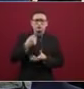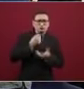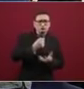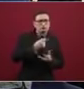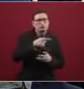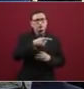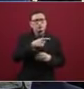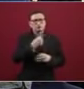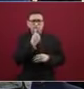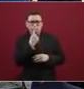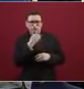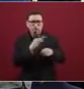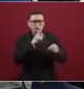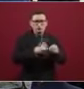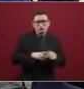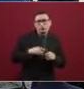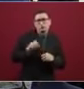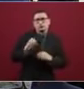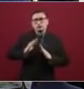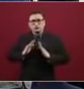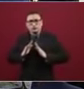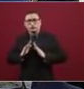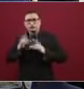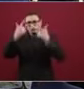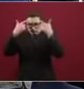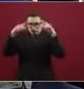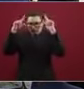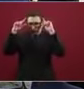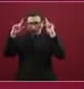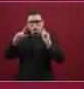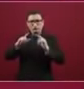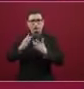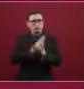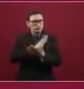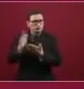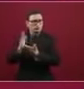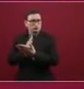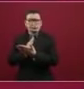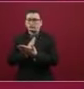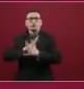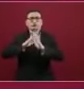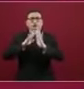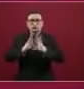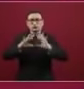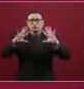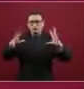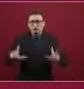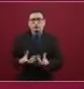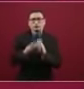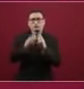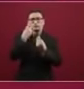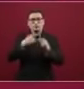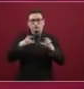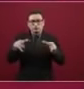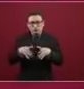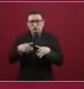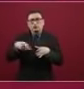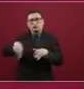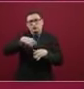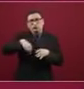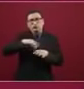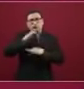Sedena, ya no hay recursos de Marina, son recursos del Estado mexicano para combatir o